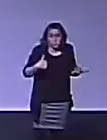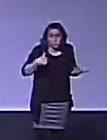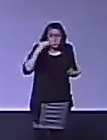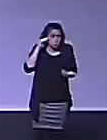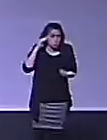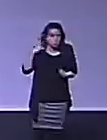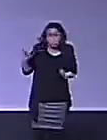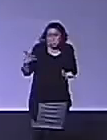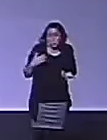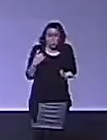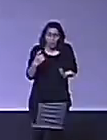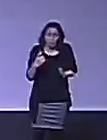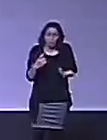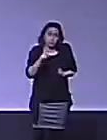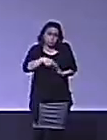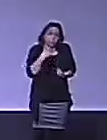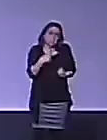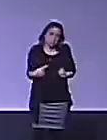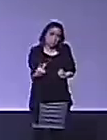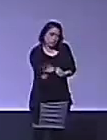estáis haciendo